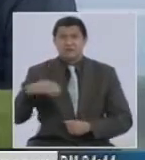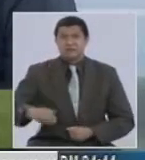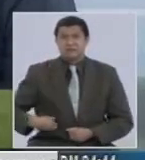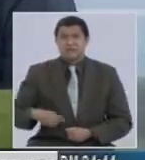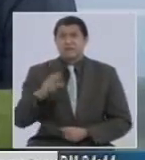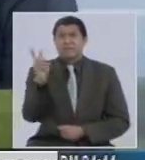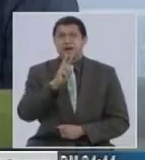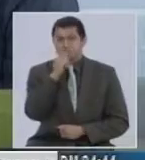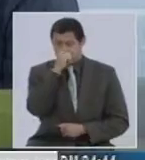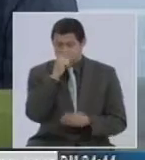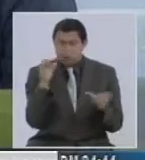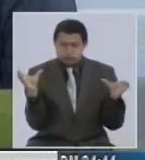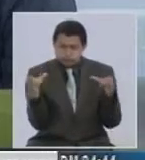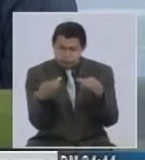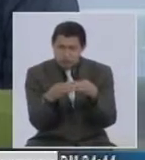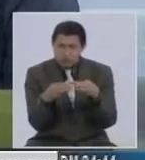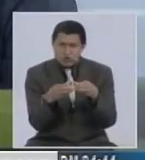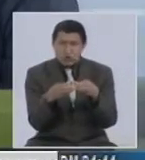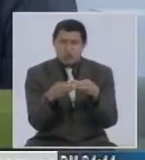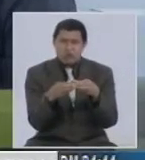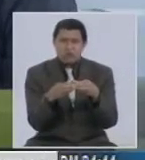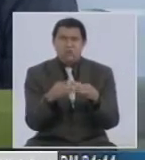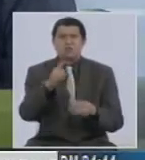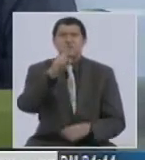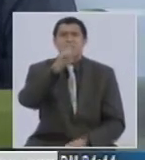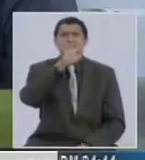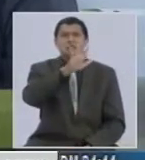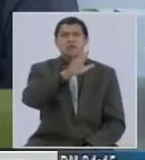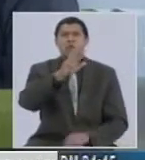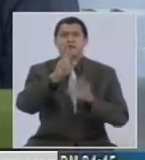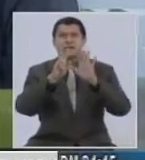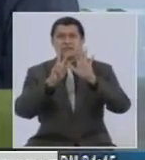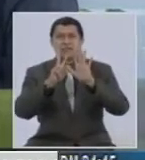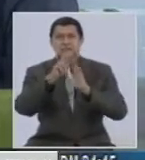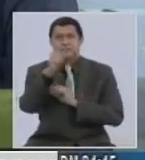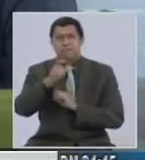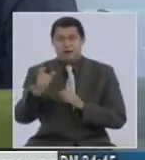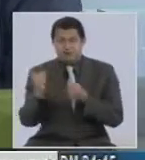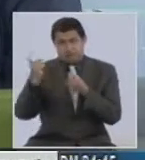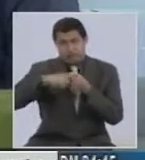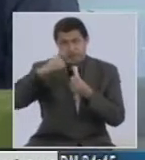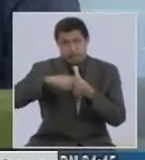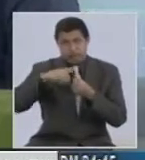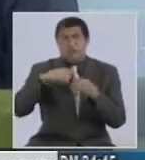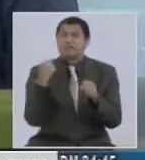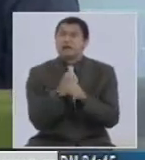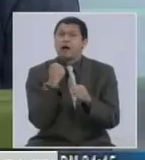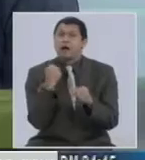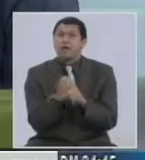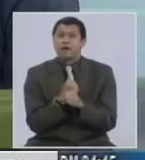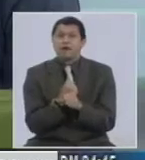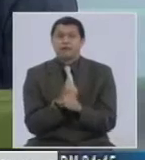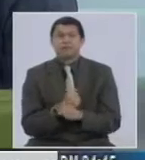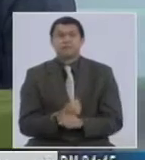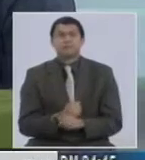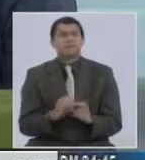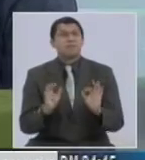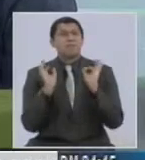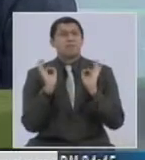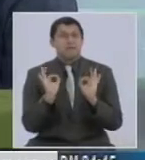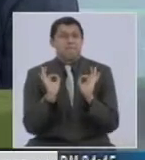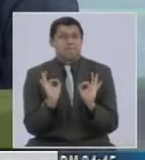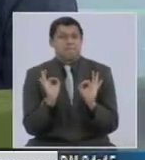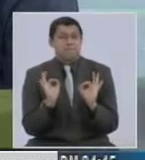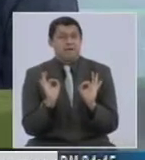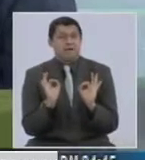nos agremiamos, un total de 57 personas estamos en este momento trabajando,